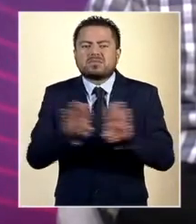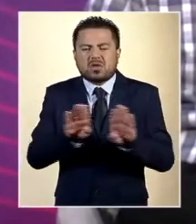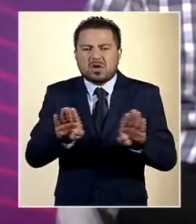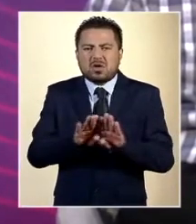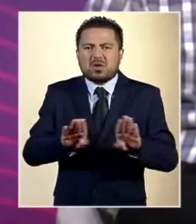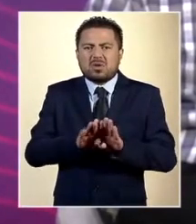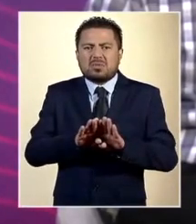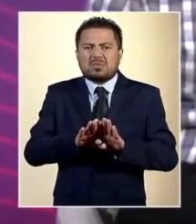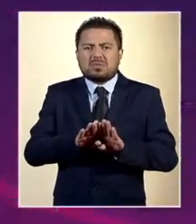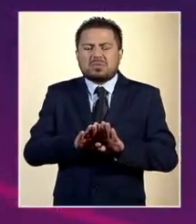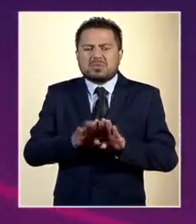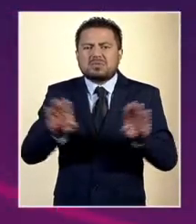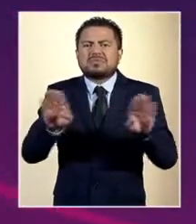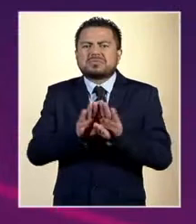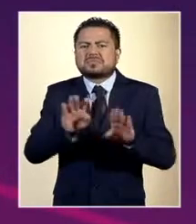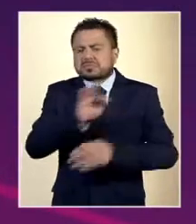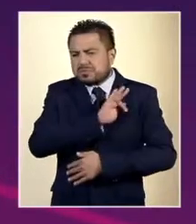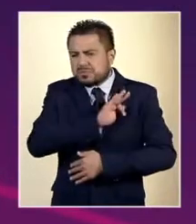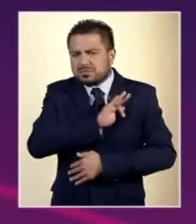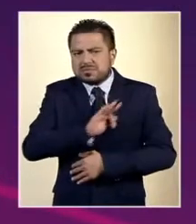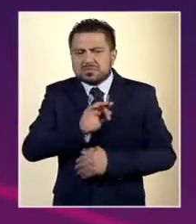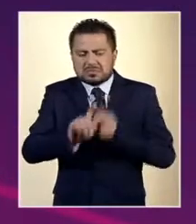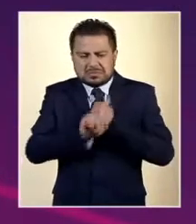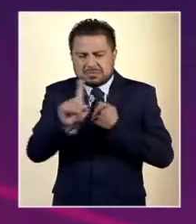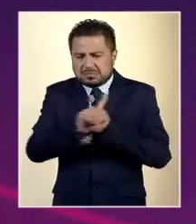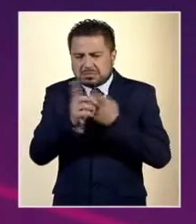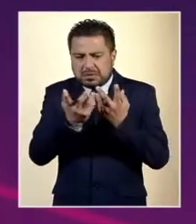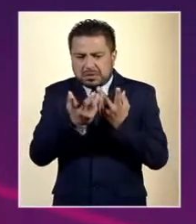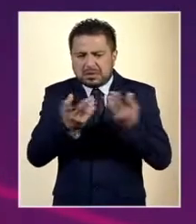¿Cómo se puede resolver?